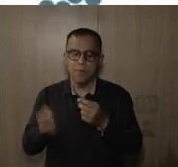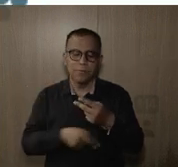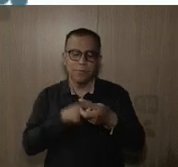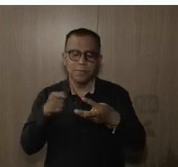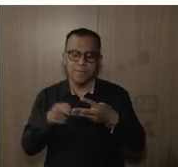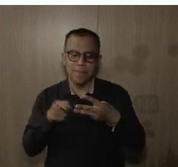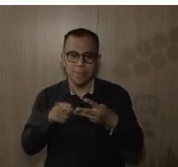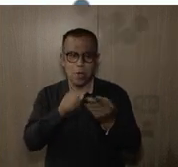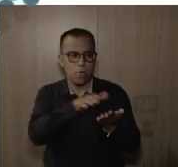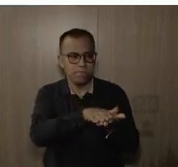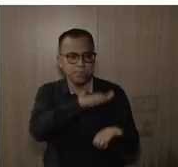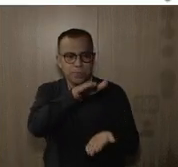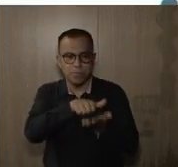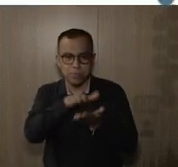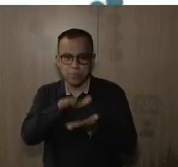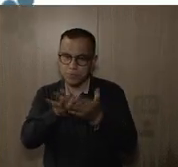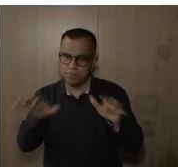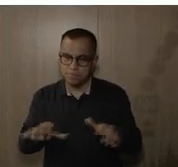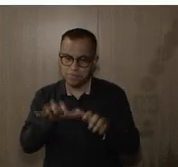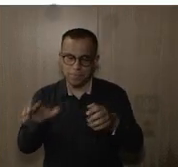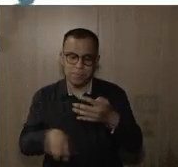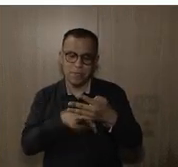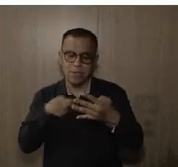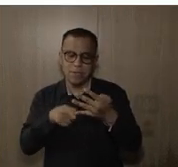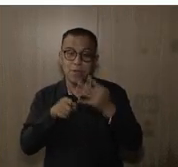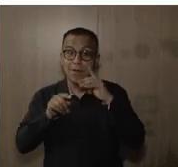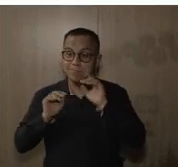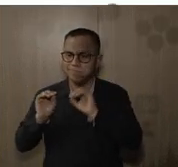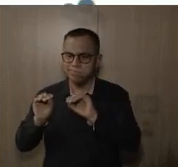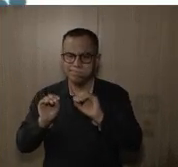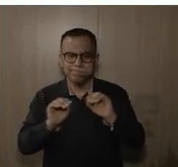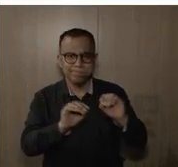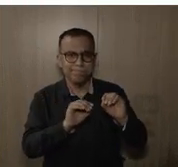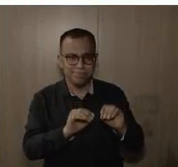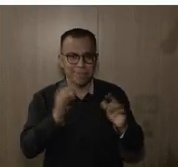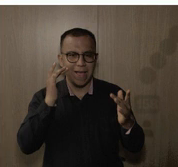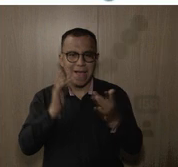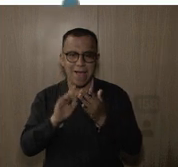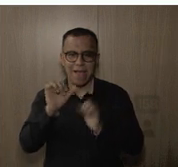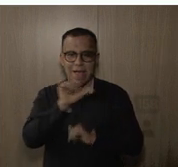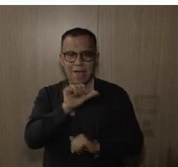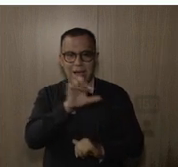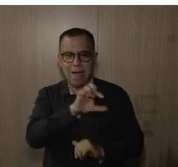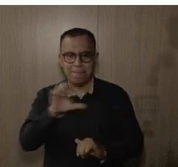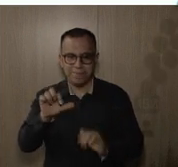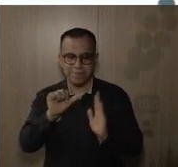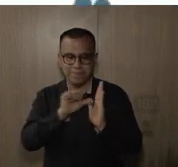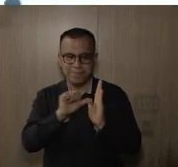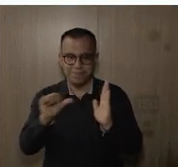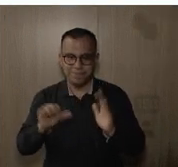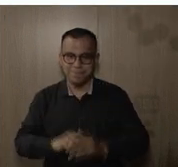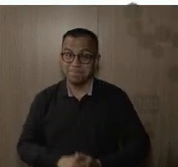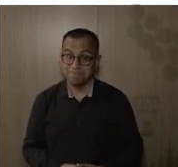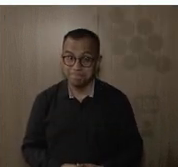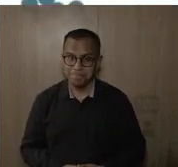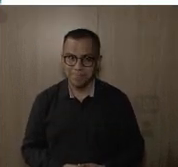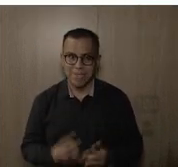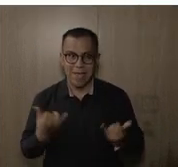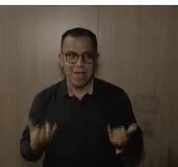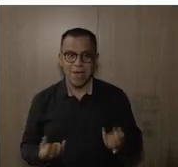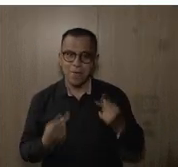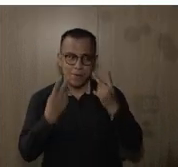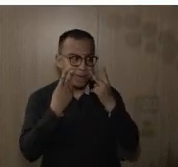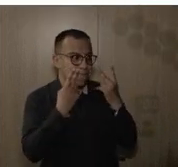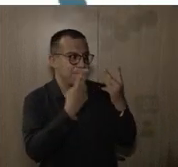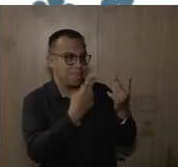Gestión documental. Y D. Capacitación para el uso de la aplicación. Estamos viendo en vivo y en directo